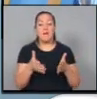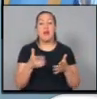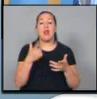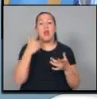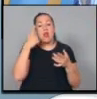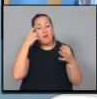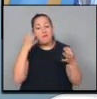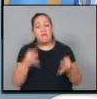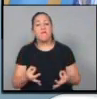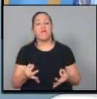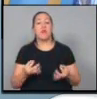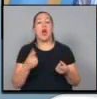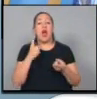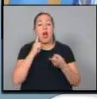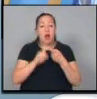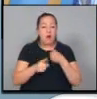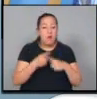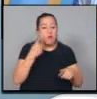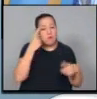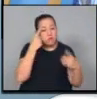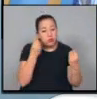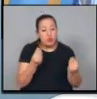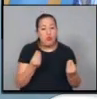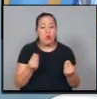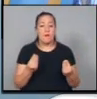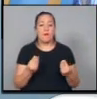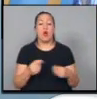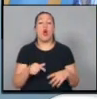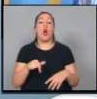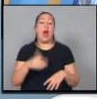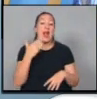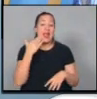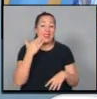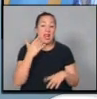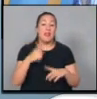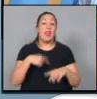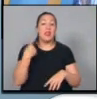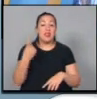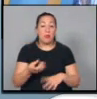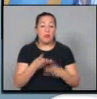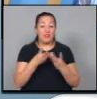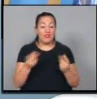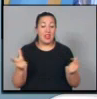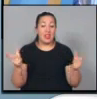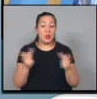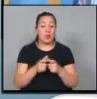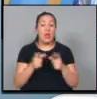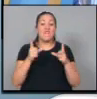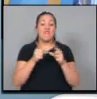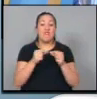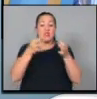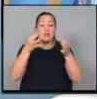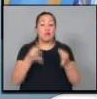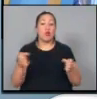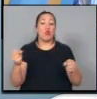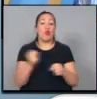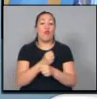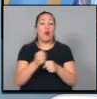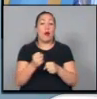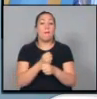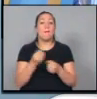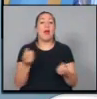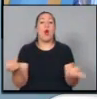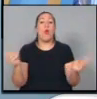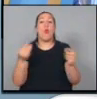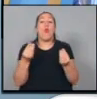conclusión y que pueda haber, después de esta tarde, después de esta reunión, una fecha confirmada para el regreso